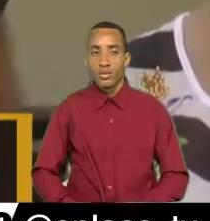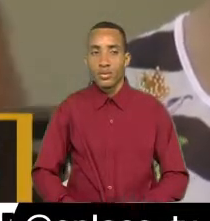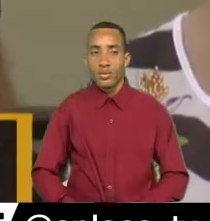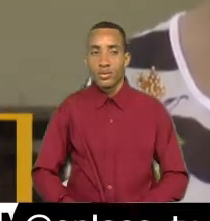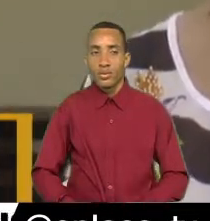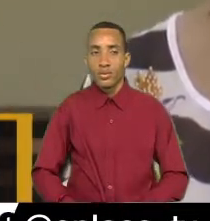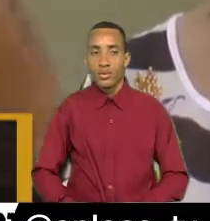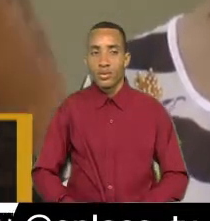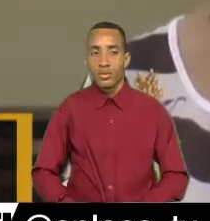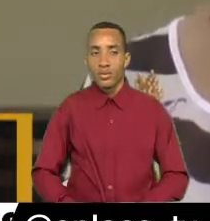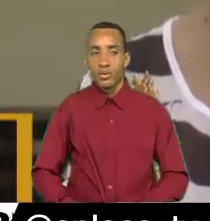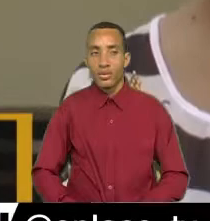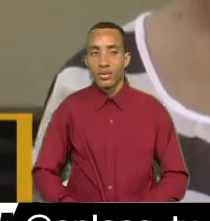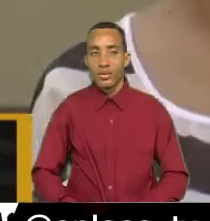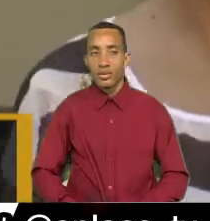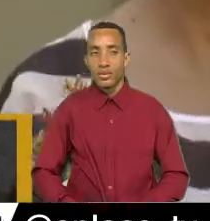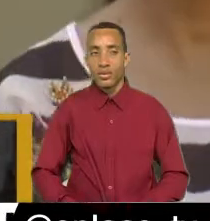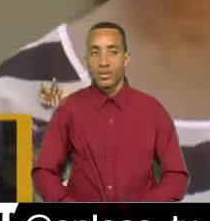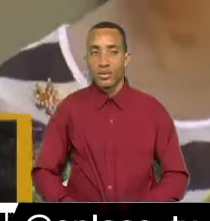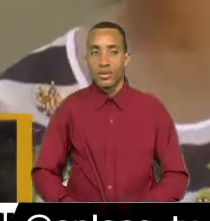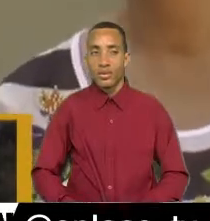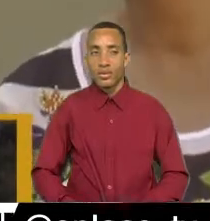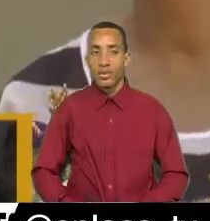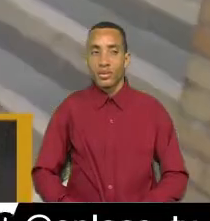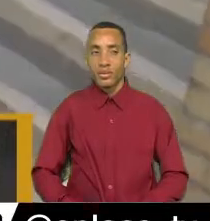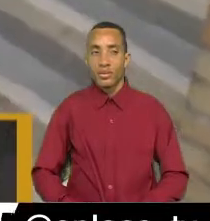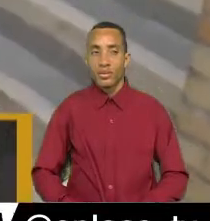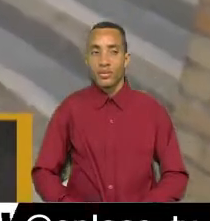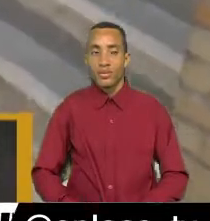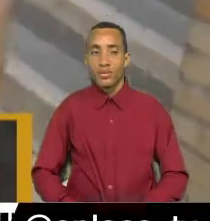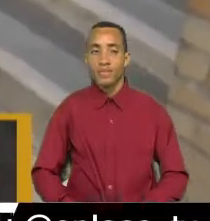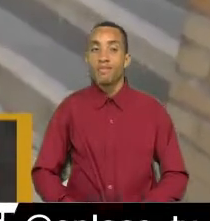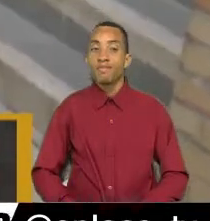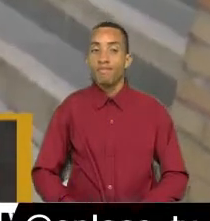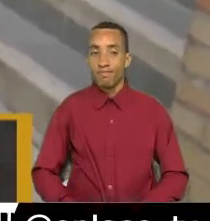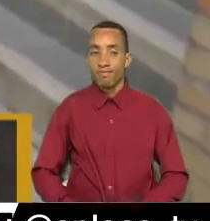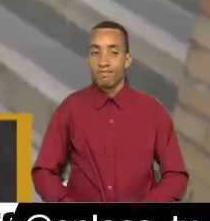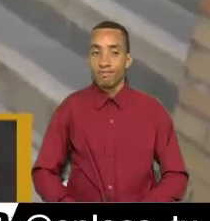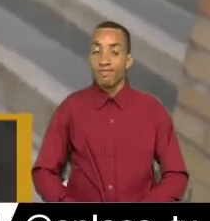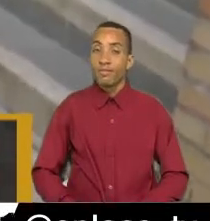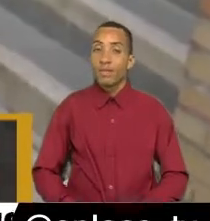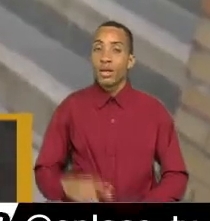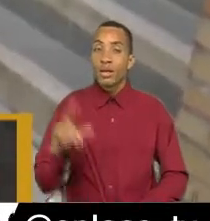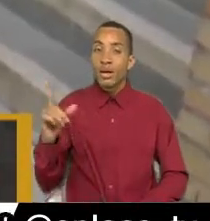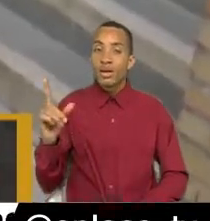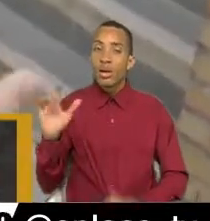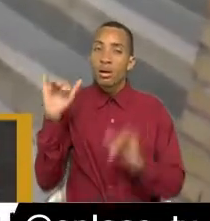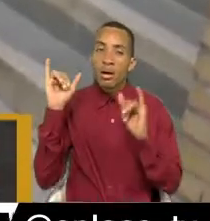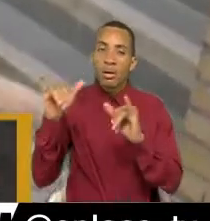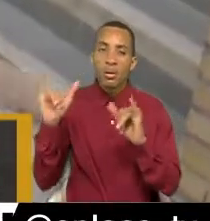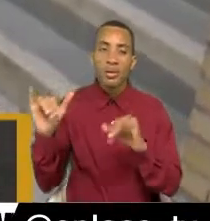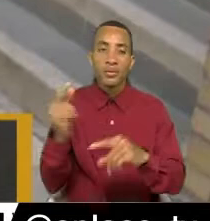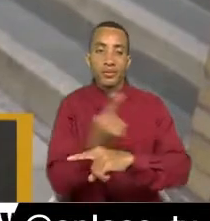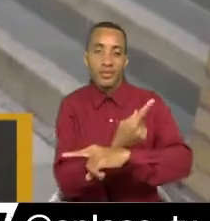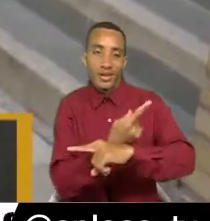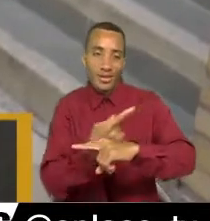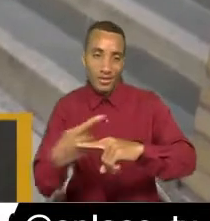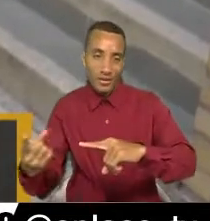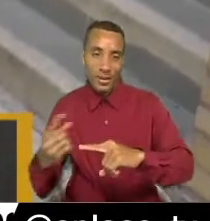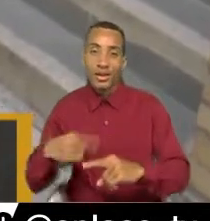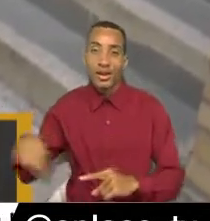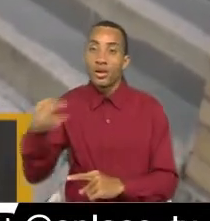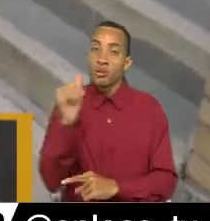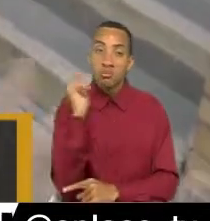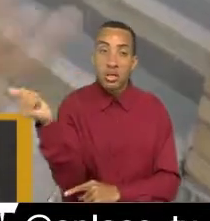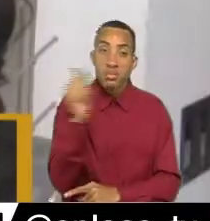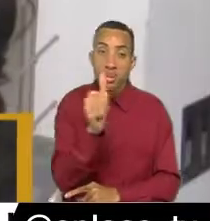nosotros queremos progresar como asociación. La duración del evento es de una semana y son ellos quienes deben cubrir los